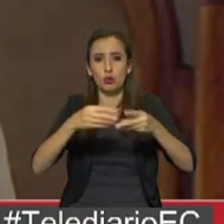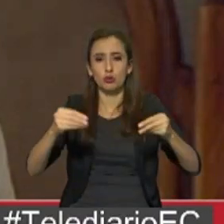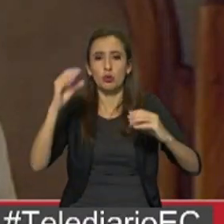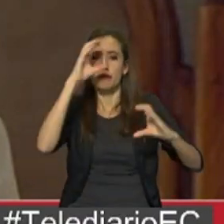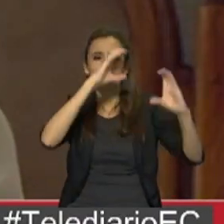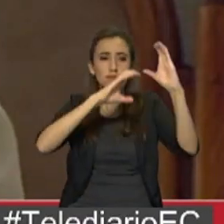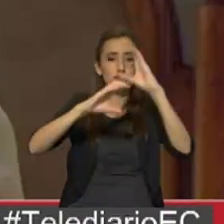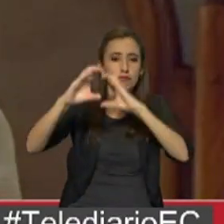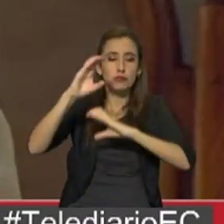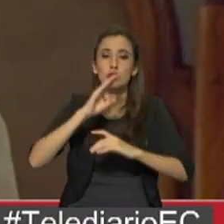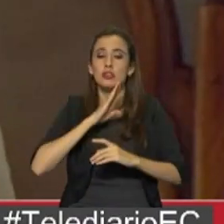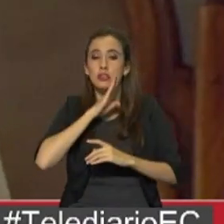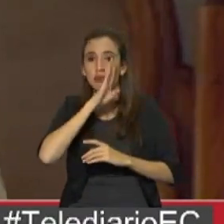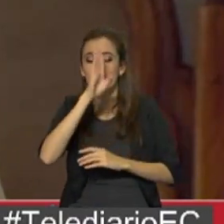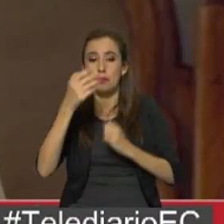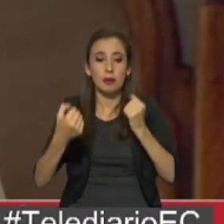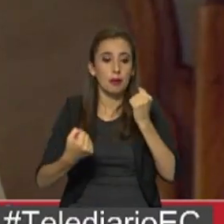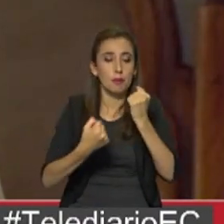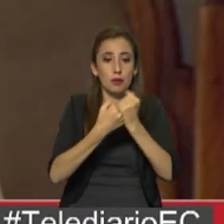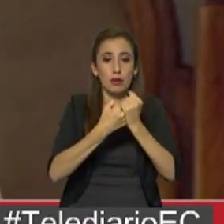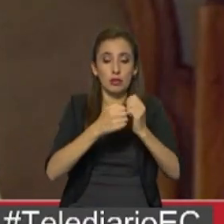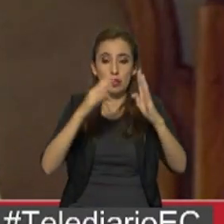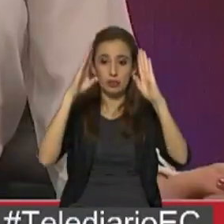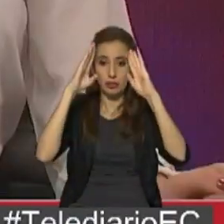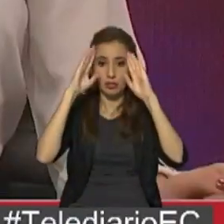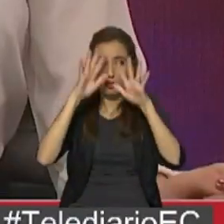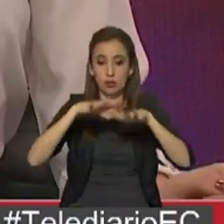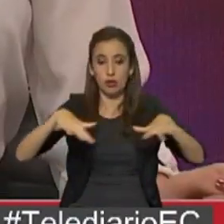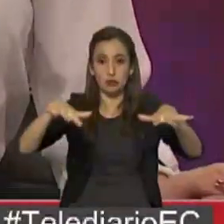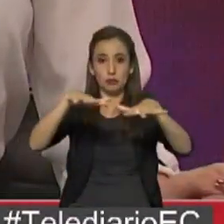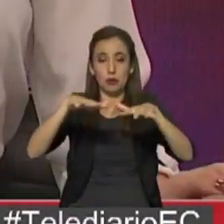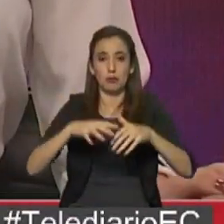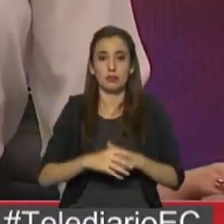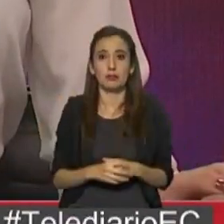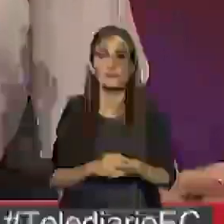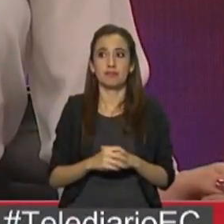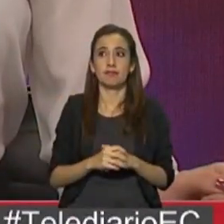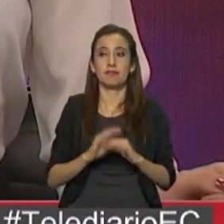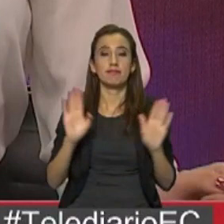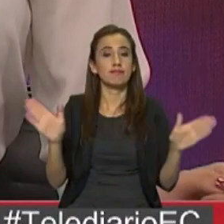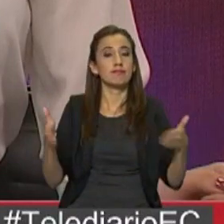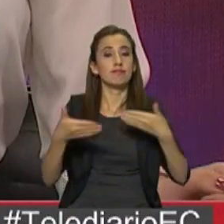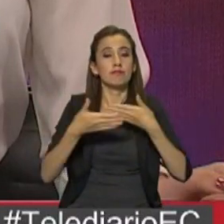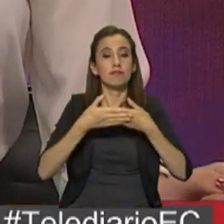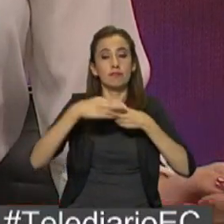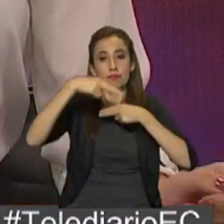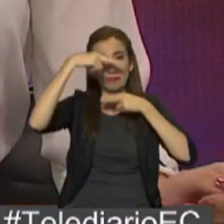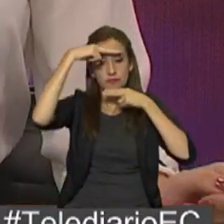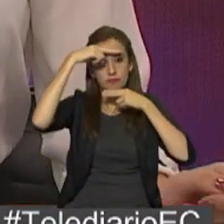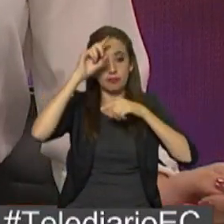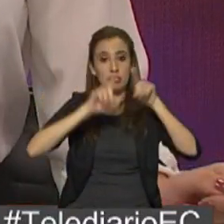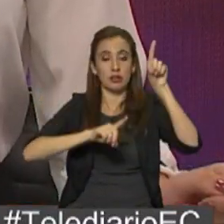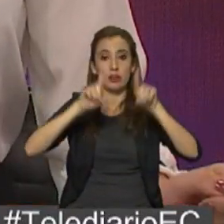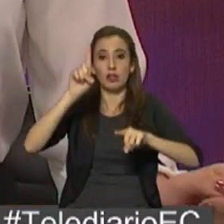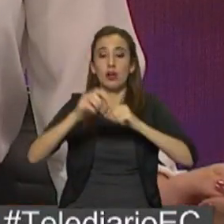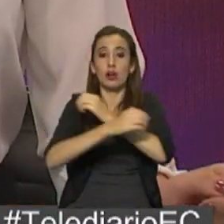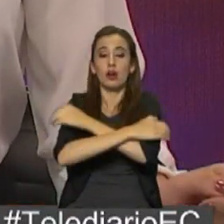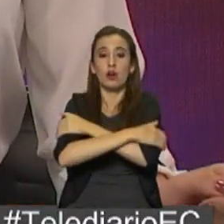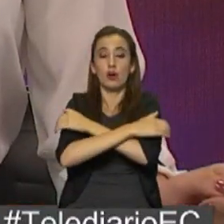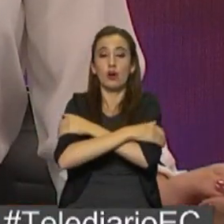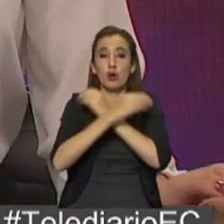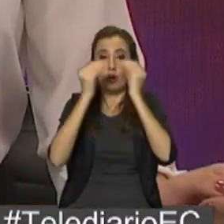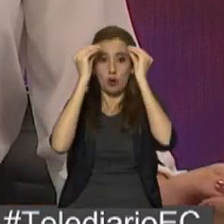siempre a favor del pueblo y para finalizar este noticiero les dejamos con varios saludos a los